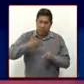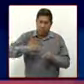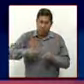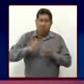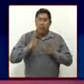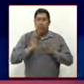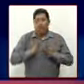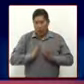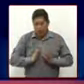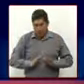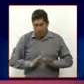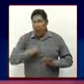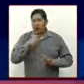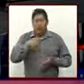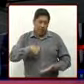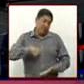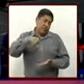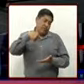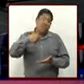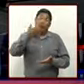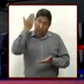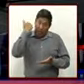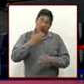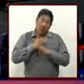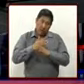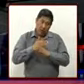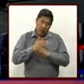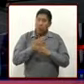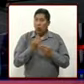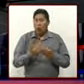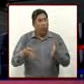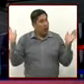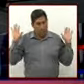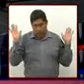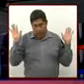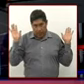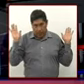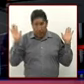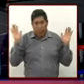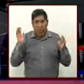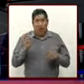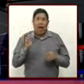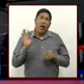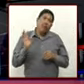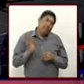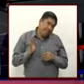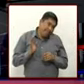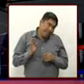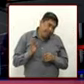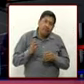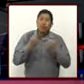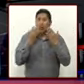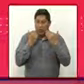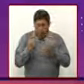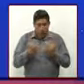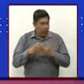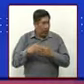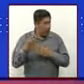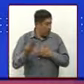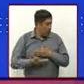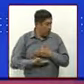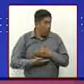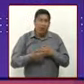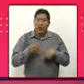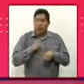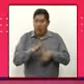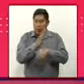combustible a las personas que van en bidones, sin restricción de horario. Claro, de hecho, bueno, gracias Miriam por la invitación en todo caso.